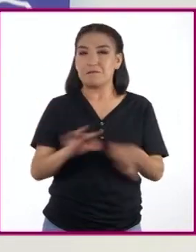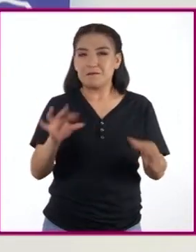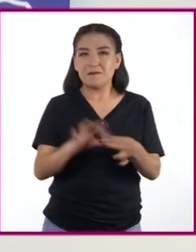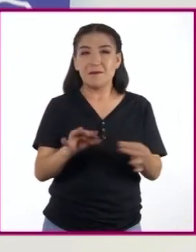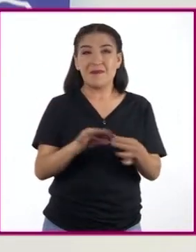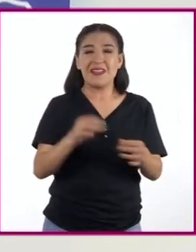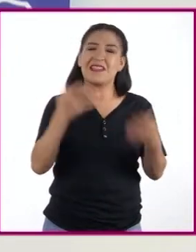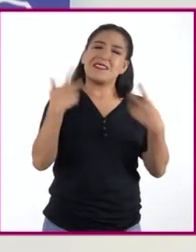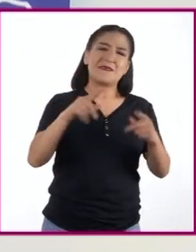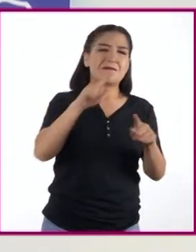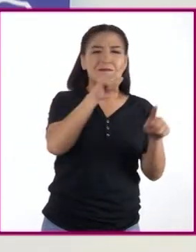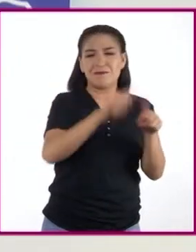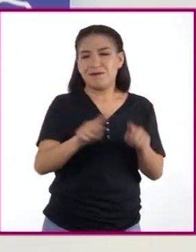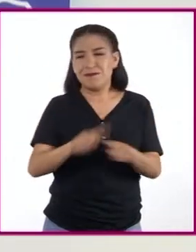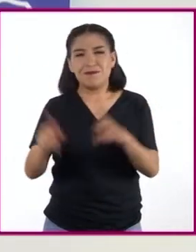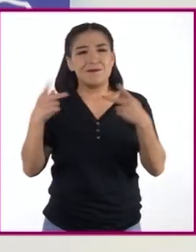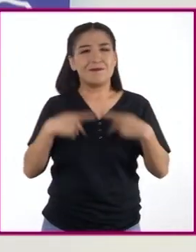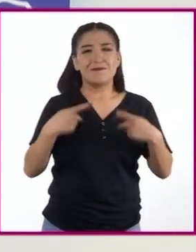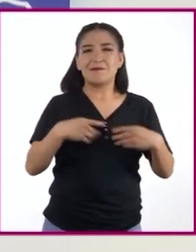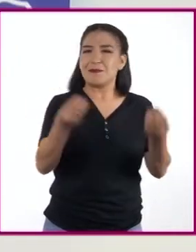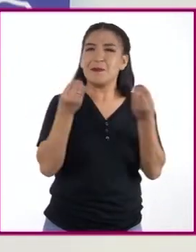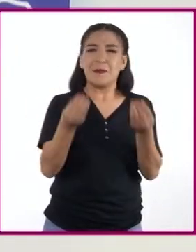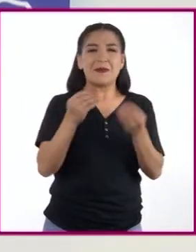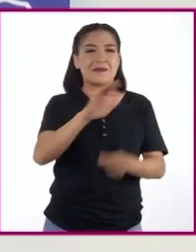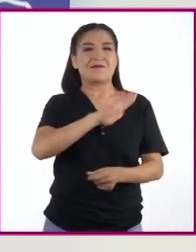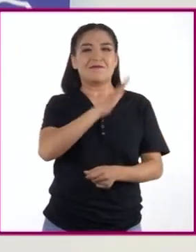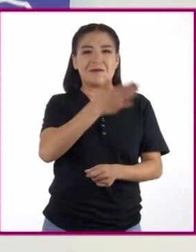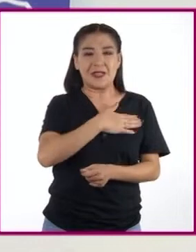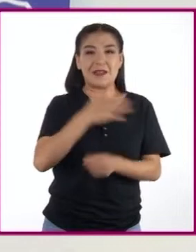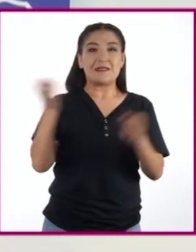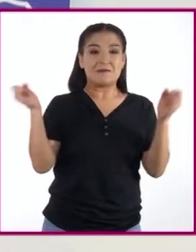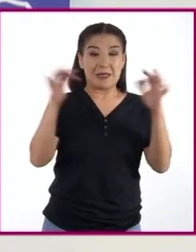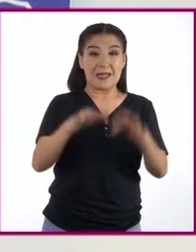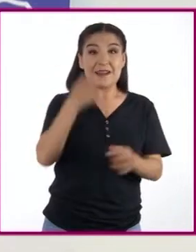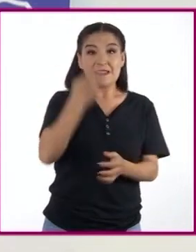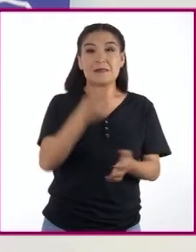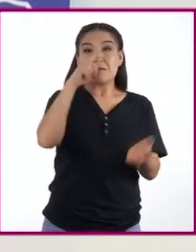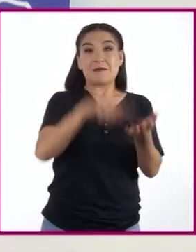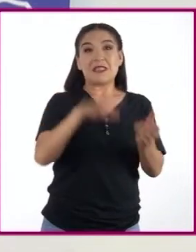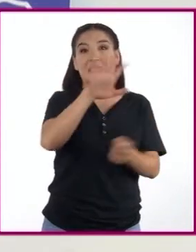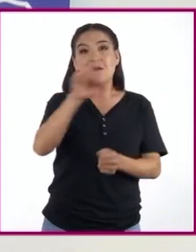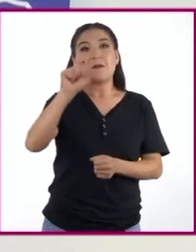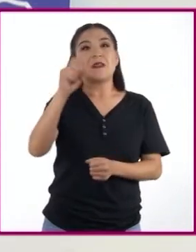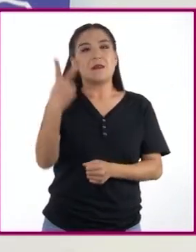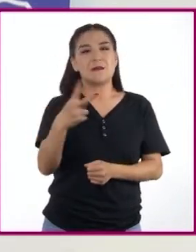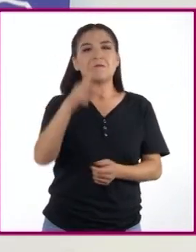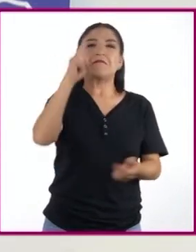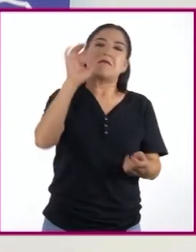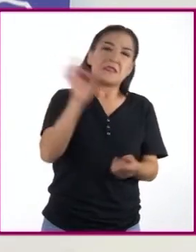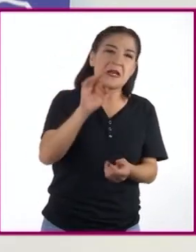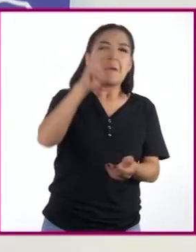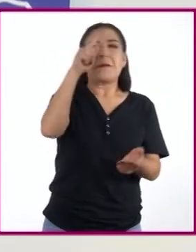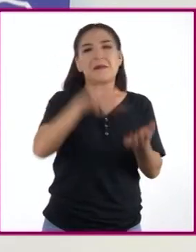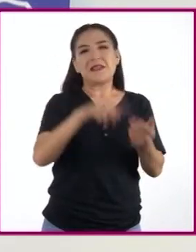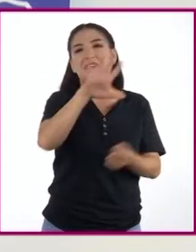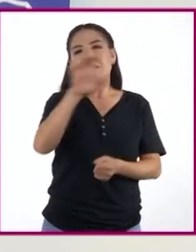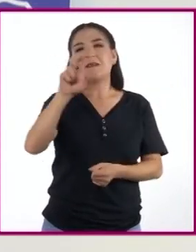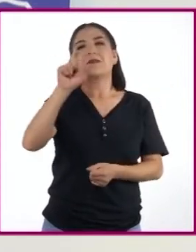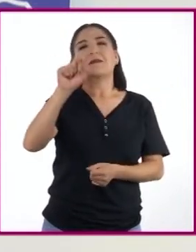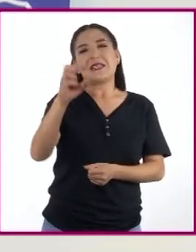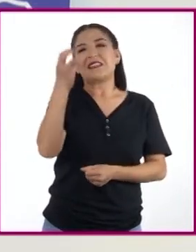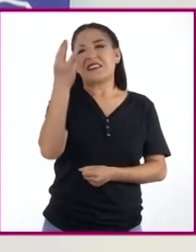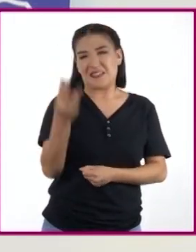numerosos españoles se incrementó desde 1522 o 1523.